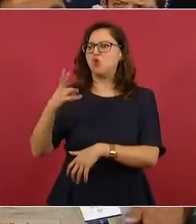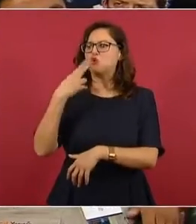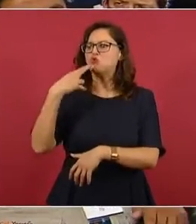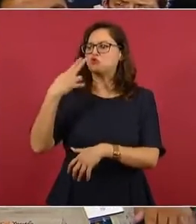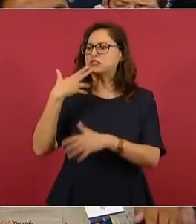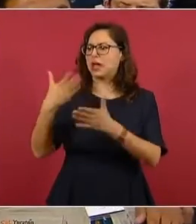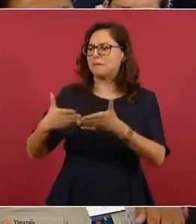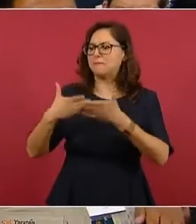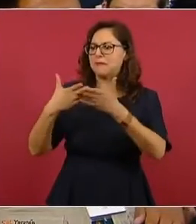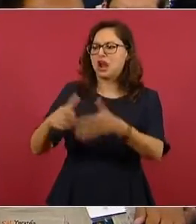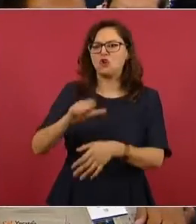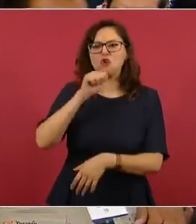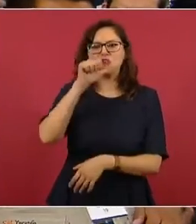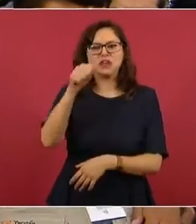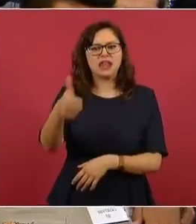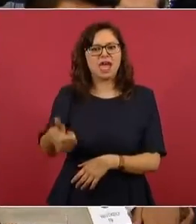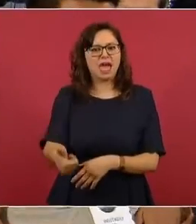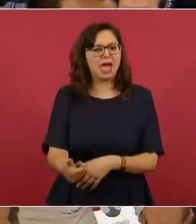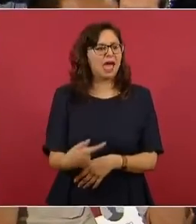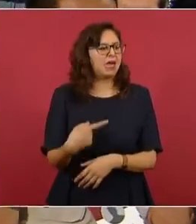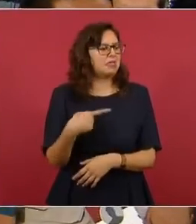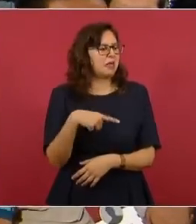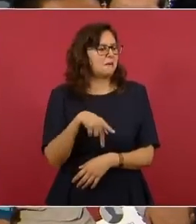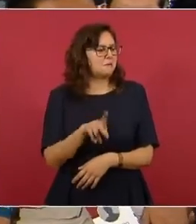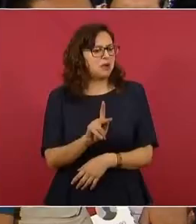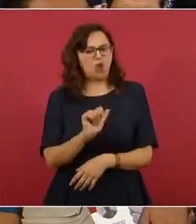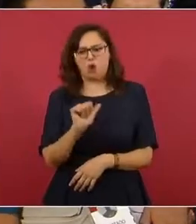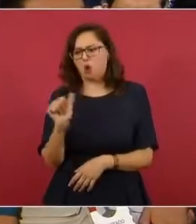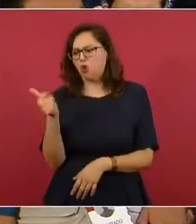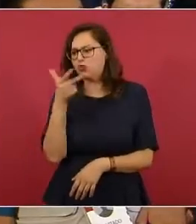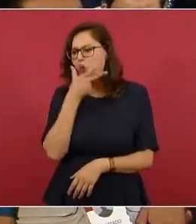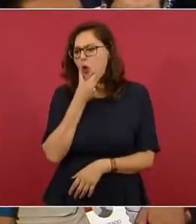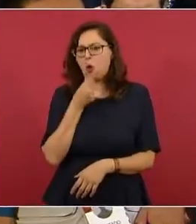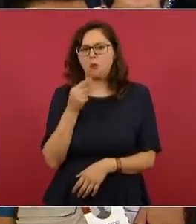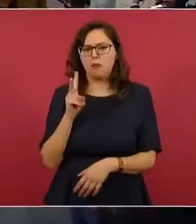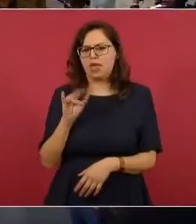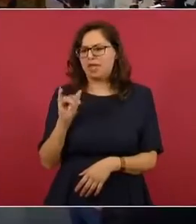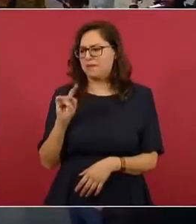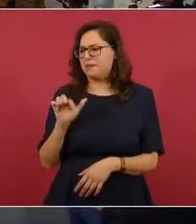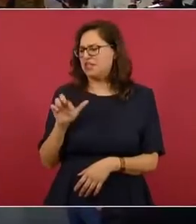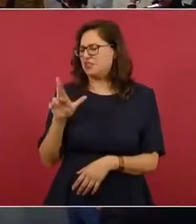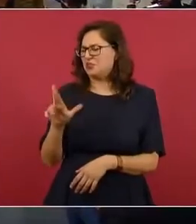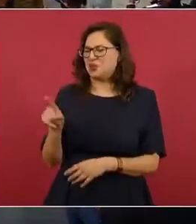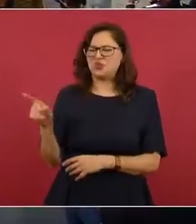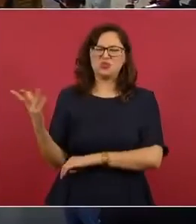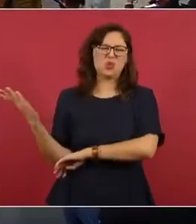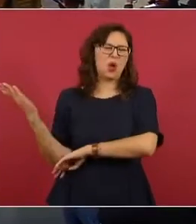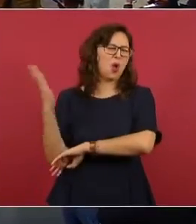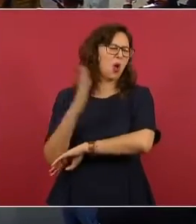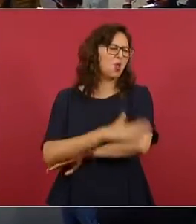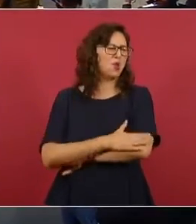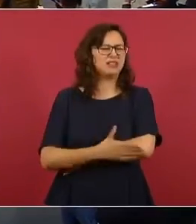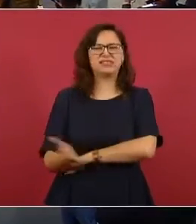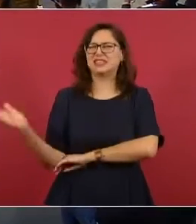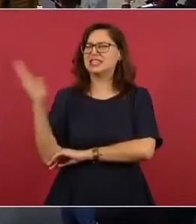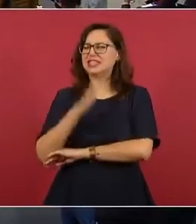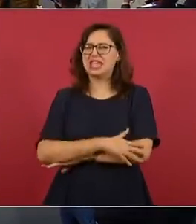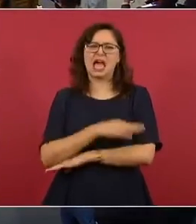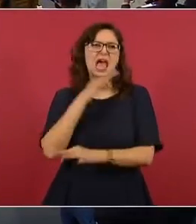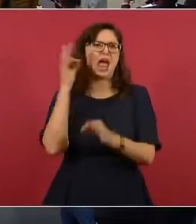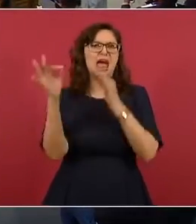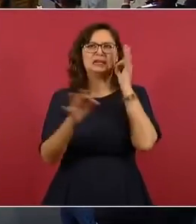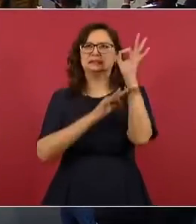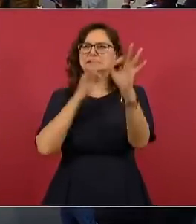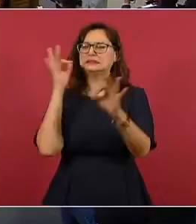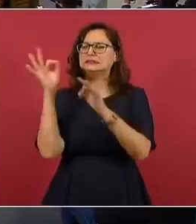expertos, hay un tal Víctor Ramírez que se la pasa todo el día anunciando esto,